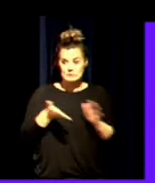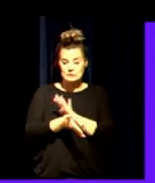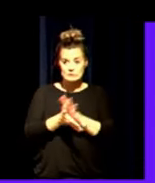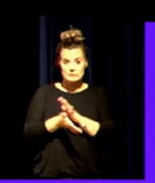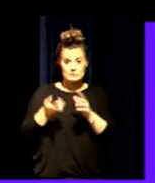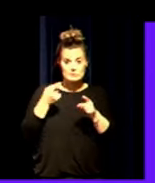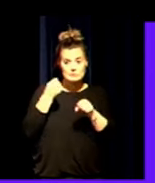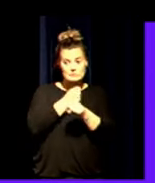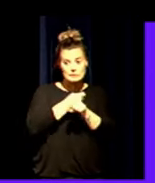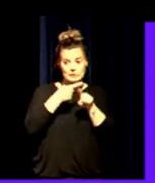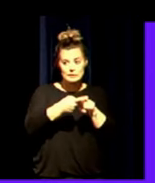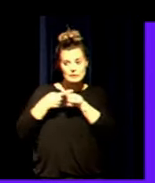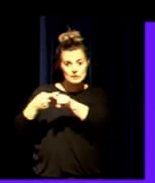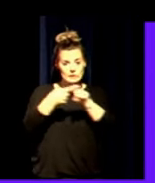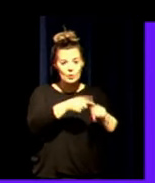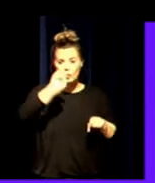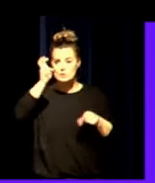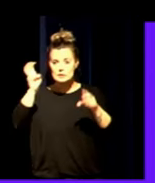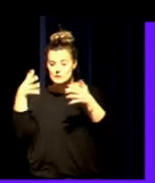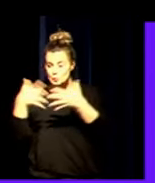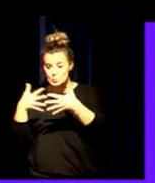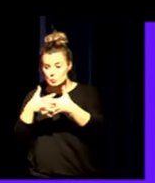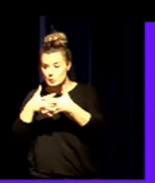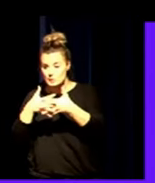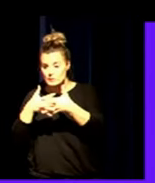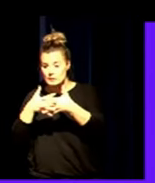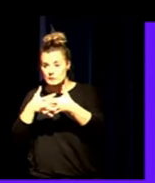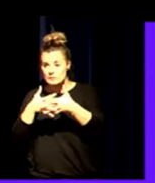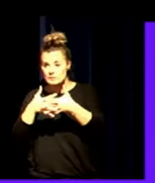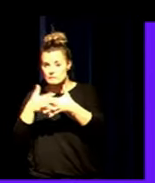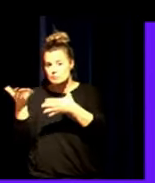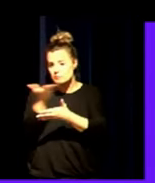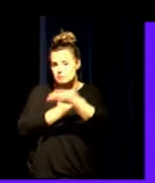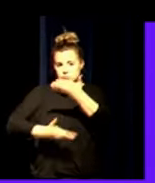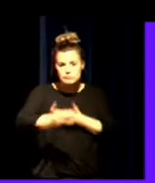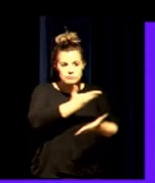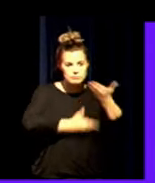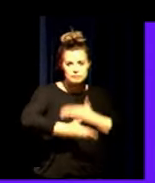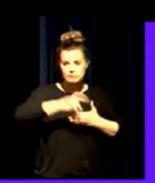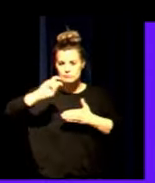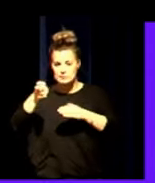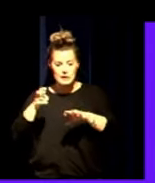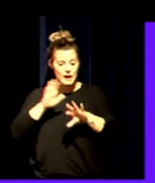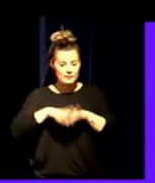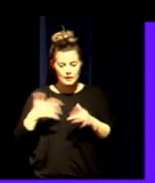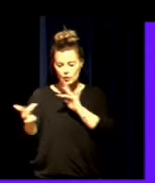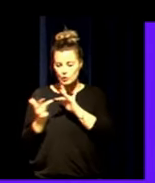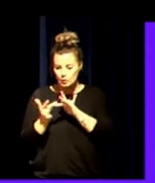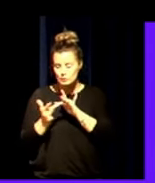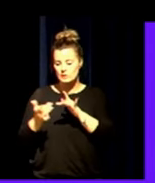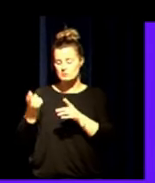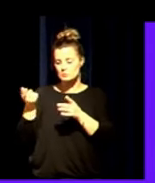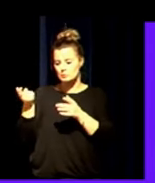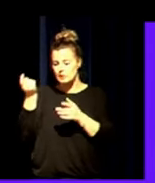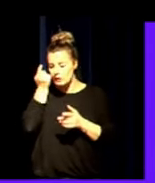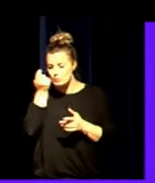con otras estructuras del centro a través de determinados procesos, porque van a tener relación con el alumnado, van a tener relación